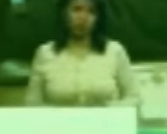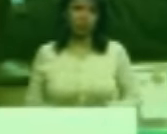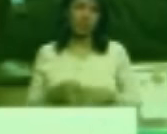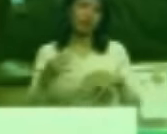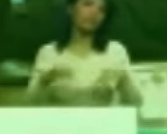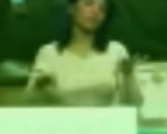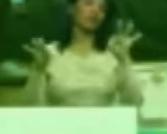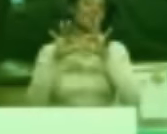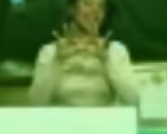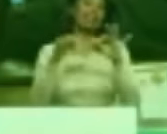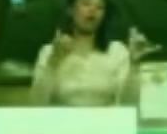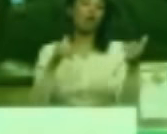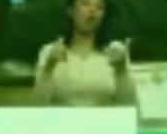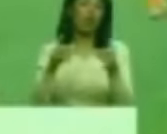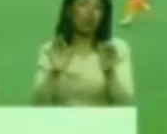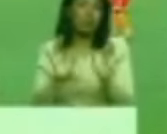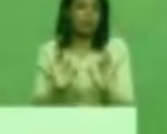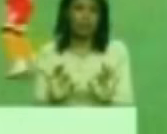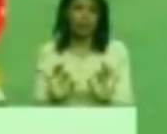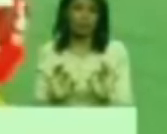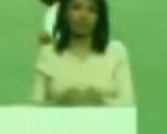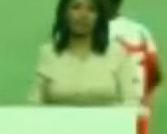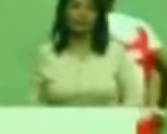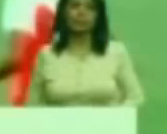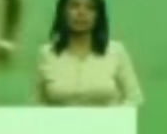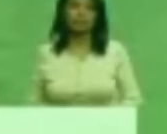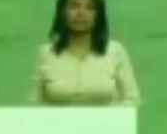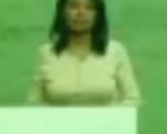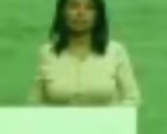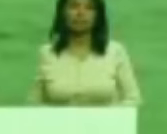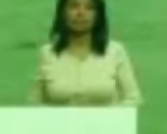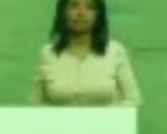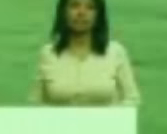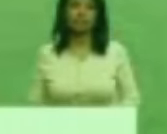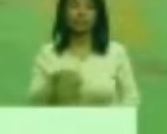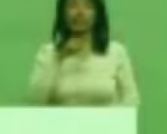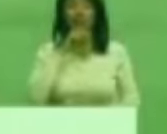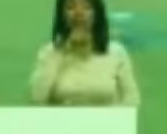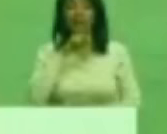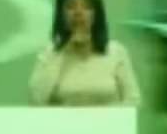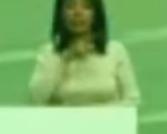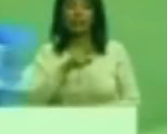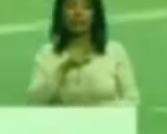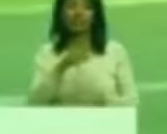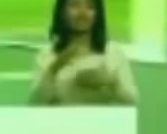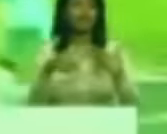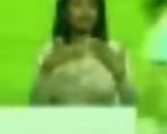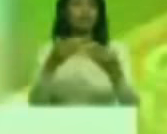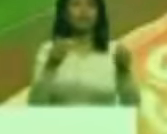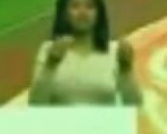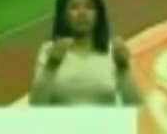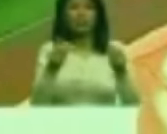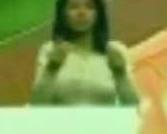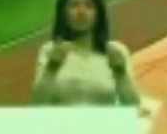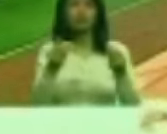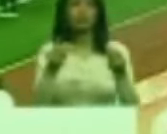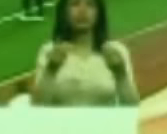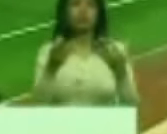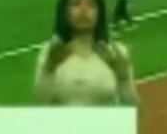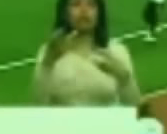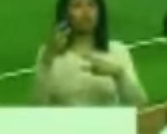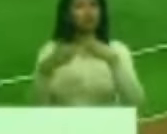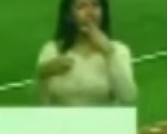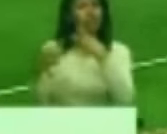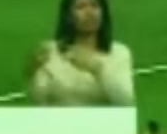limpio. Si bien es cierto, en el camino hubieron muchos